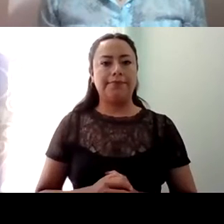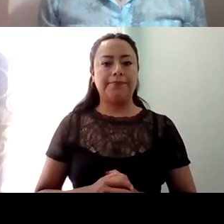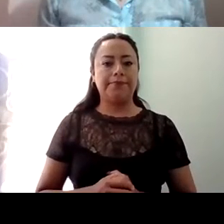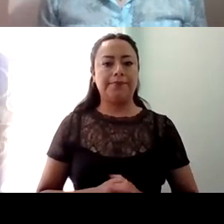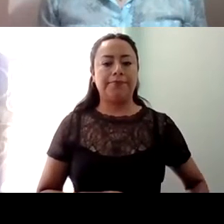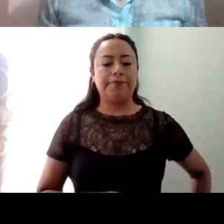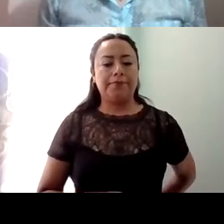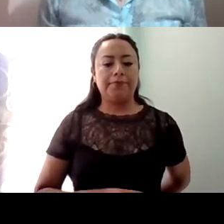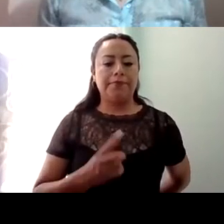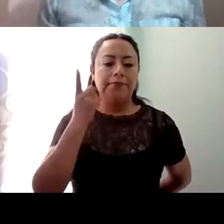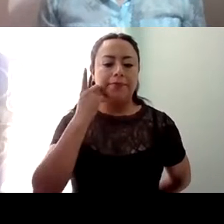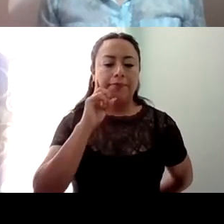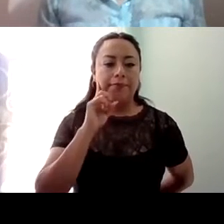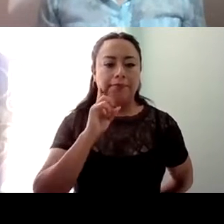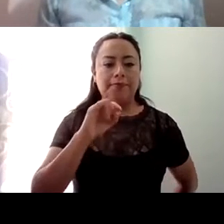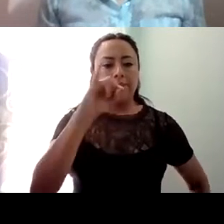Janet